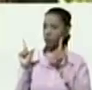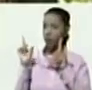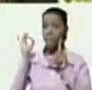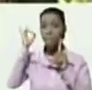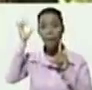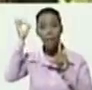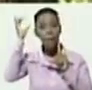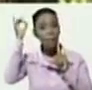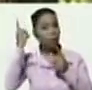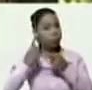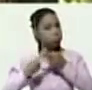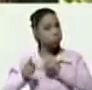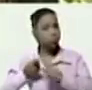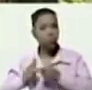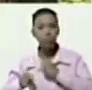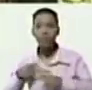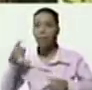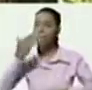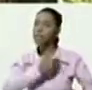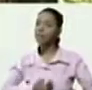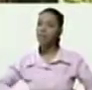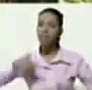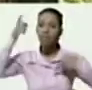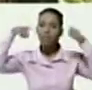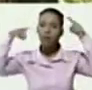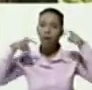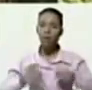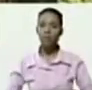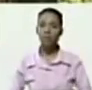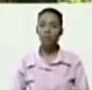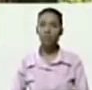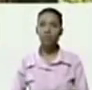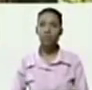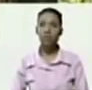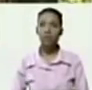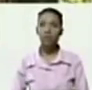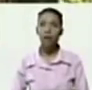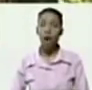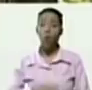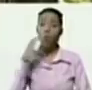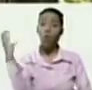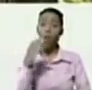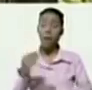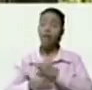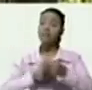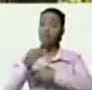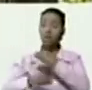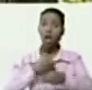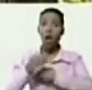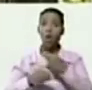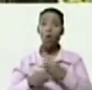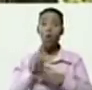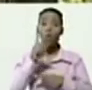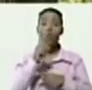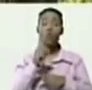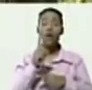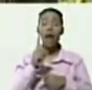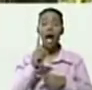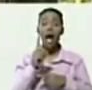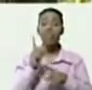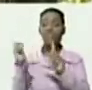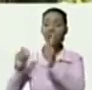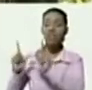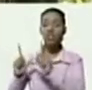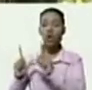Inventando cosas del comandante Hugo Chávez. En Colombia hicieron una serie,